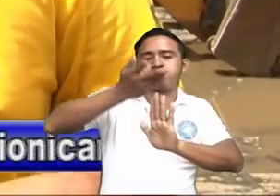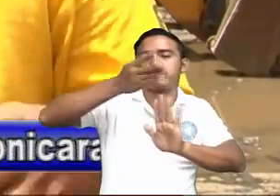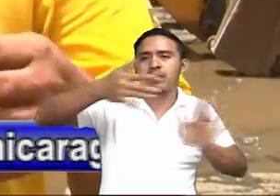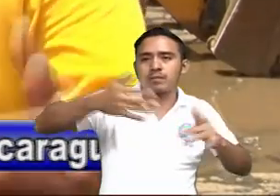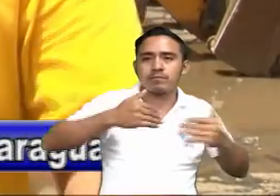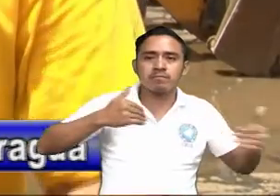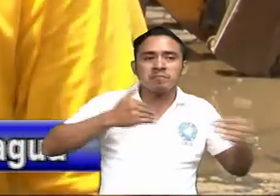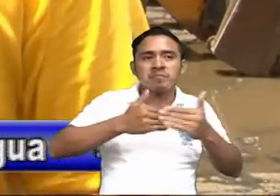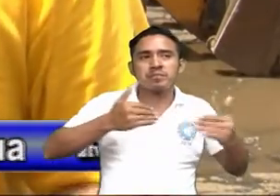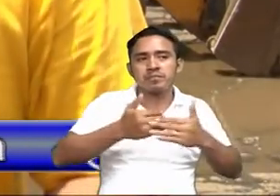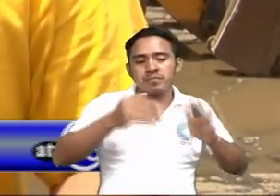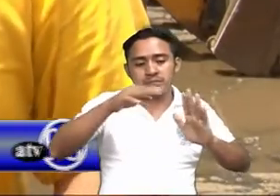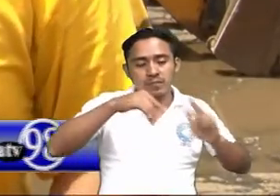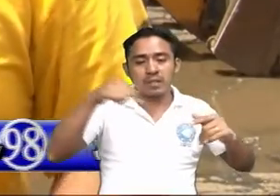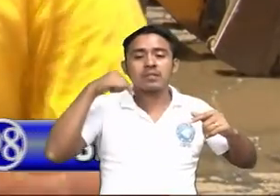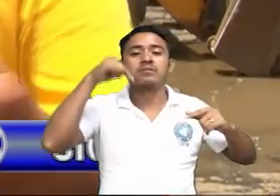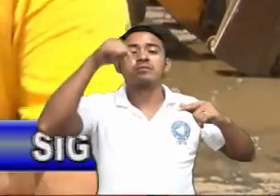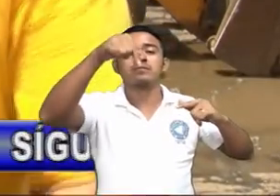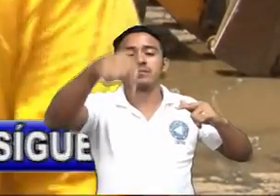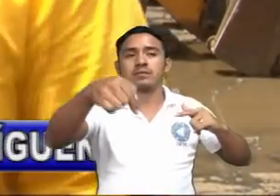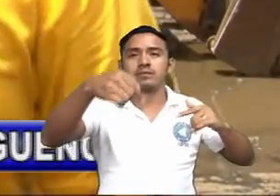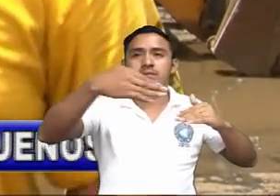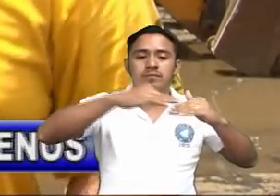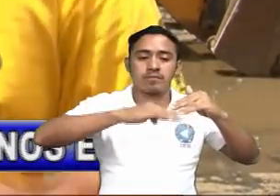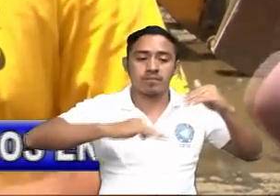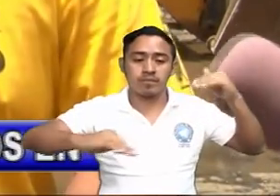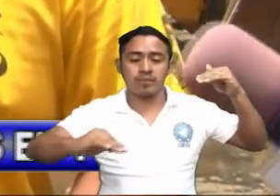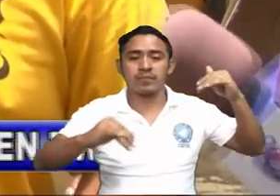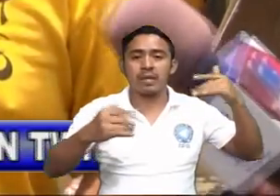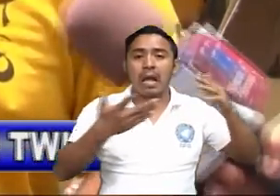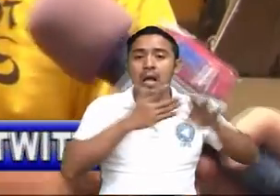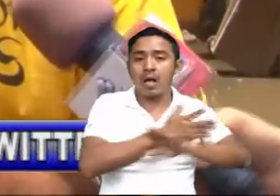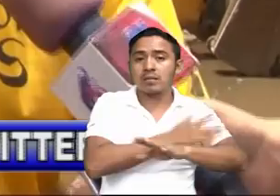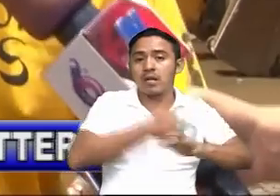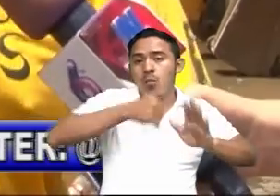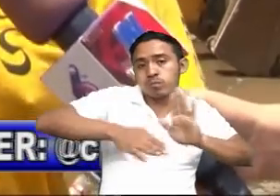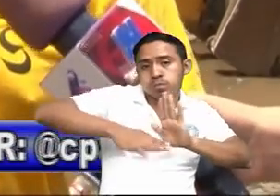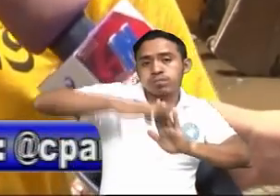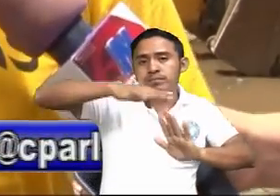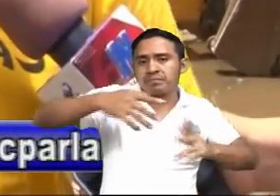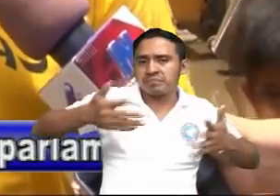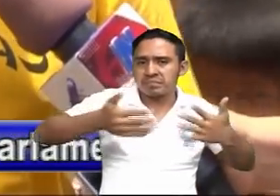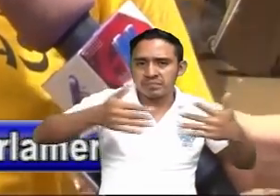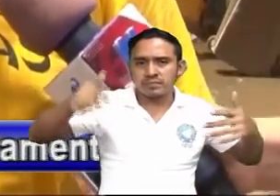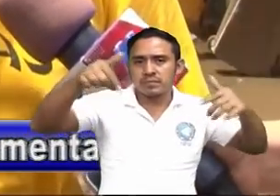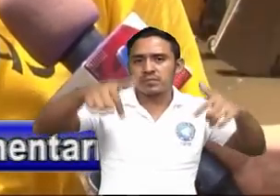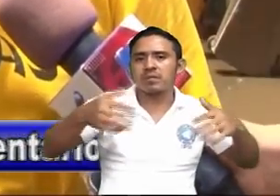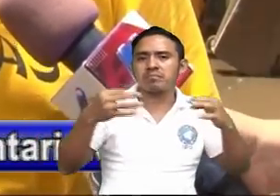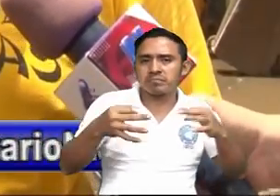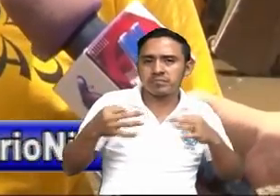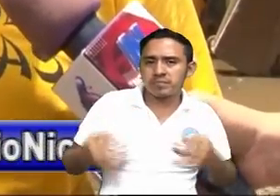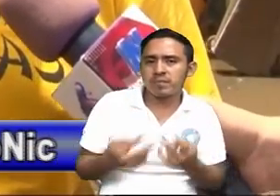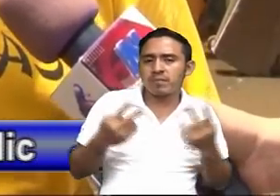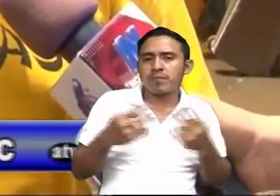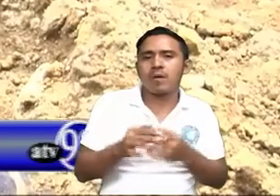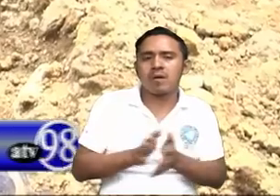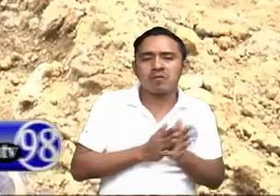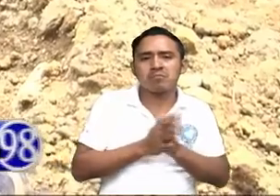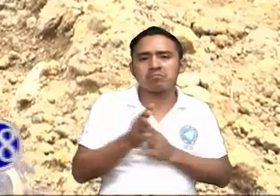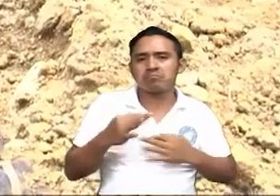vive en lugares bajos, que se inundaban, ahora ya no se va a poder inundar, ya van a vivir más